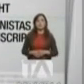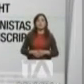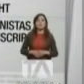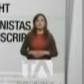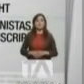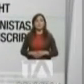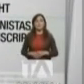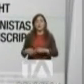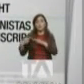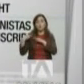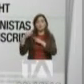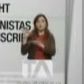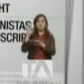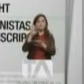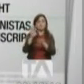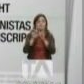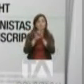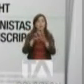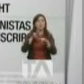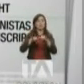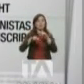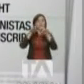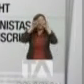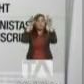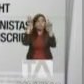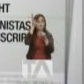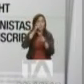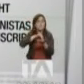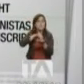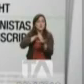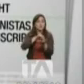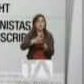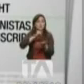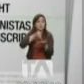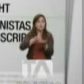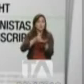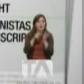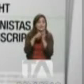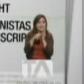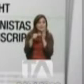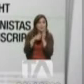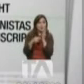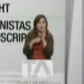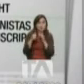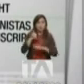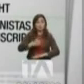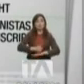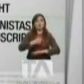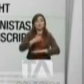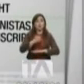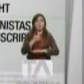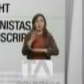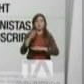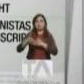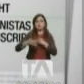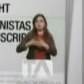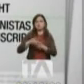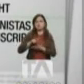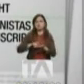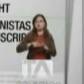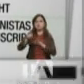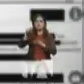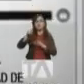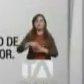apoderado de la constructora Odebrecht, como miembro de la Junta de Accionistas de Hidropastaza S.A., autoriza la suscripción de la adenda número